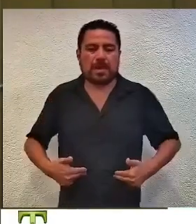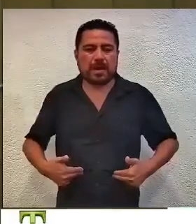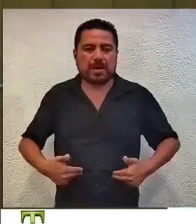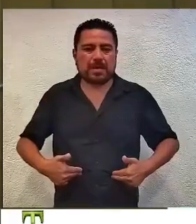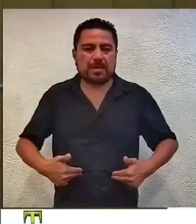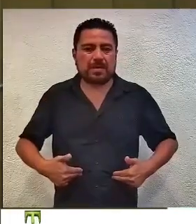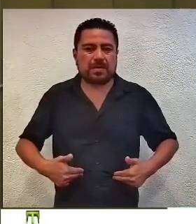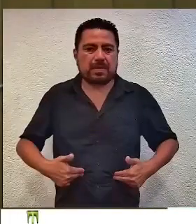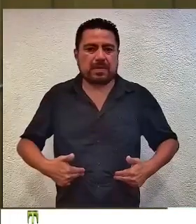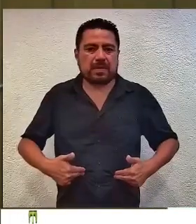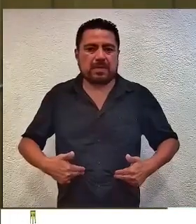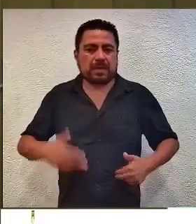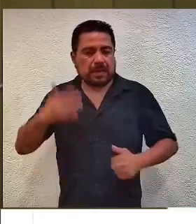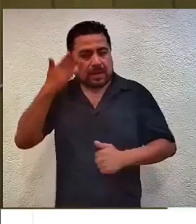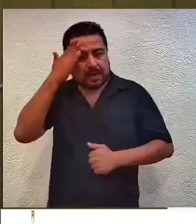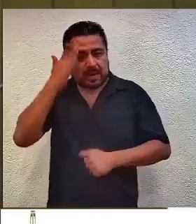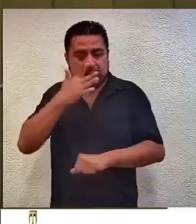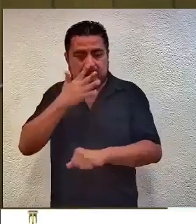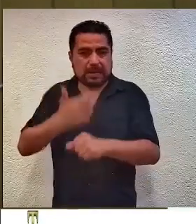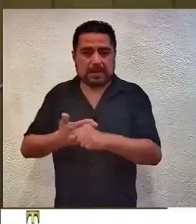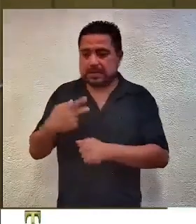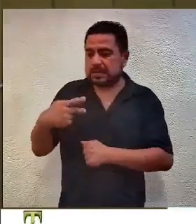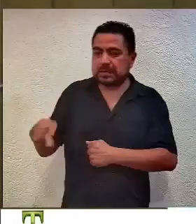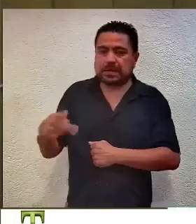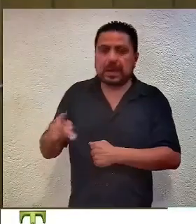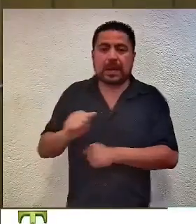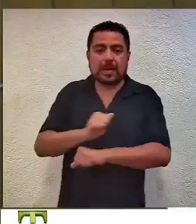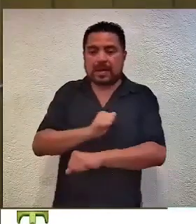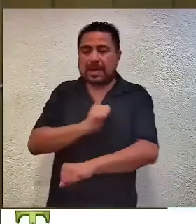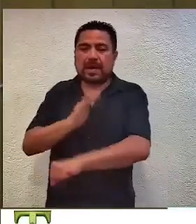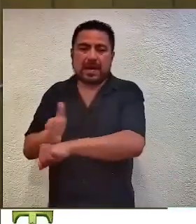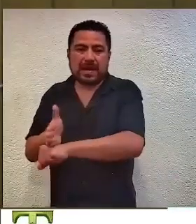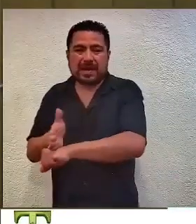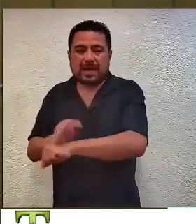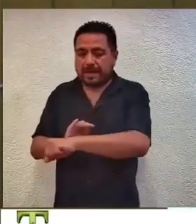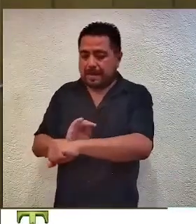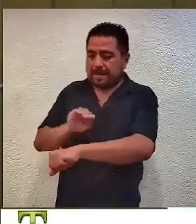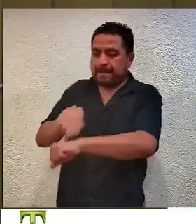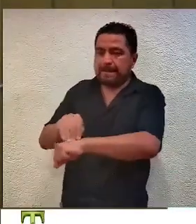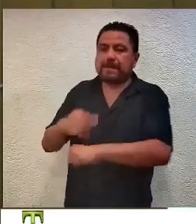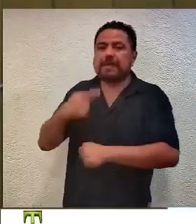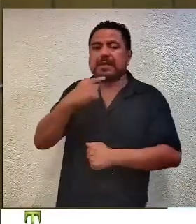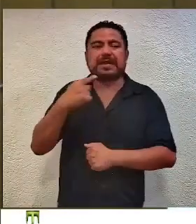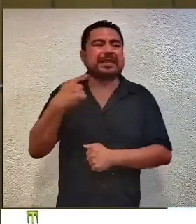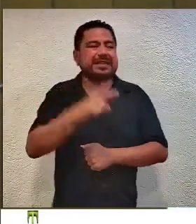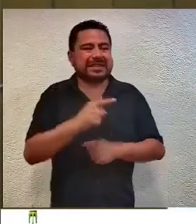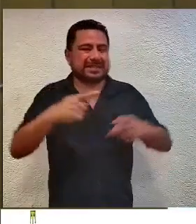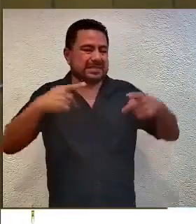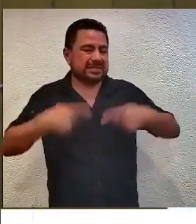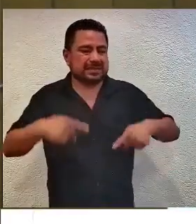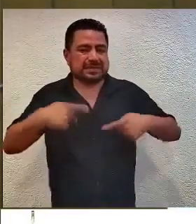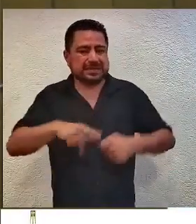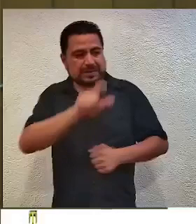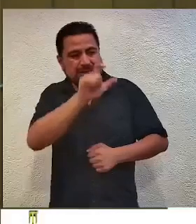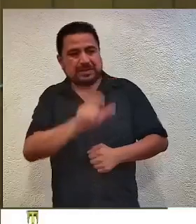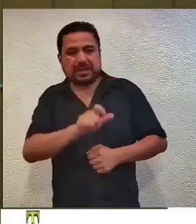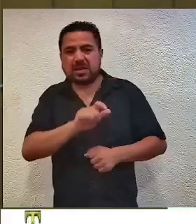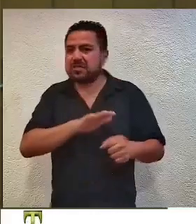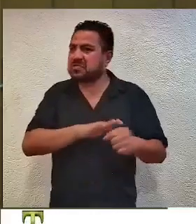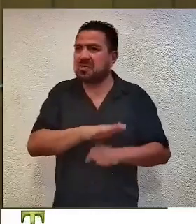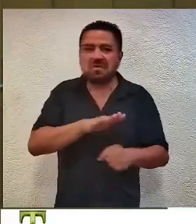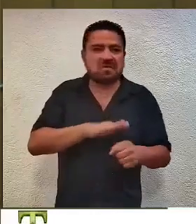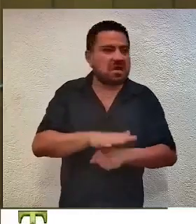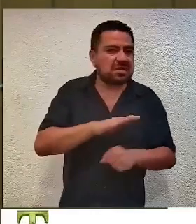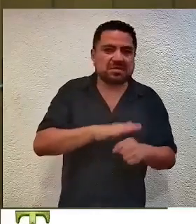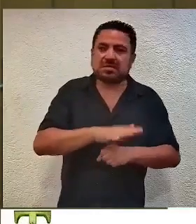efectiva, al considerarse que la sanción impuesta al denunciado es insuficiente